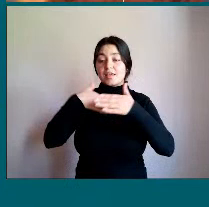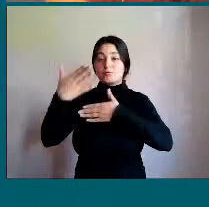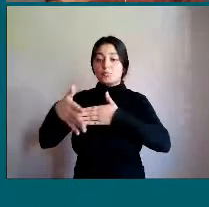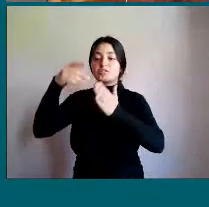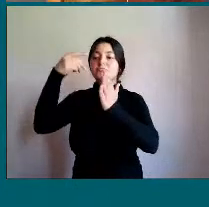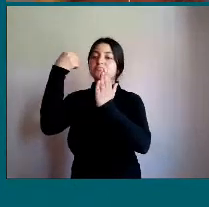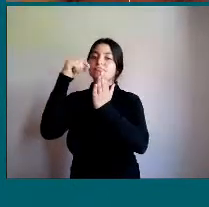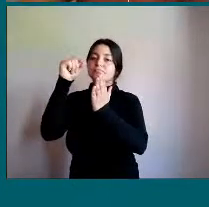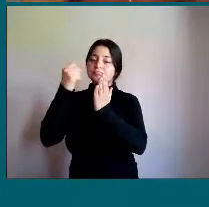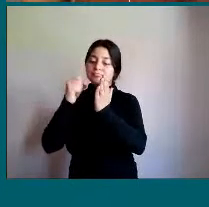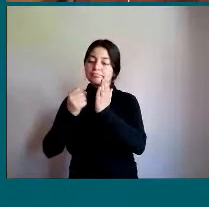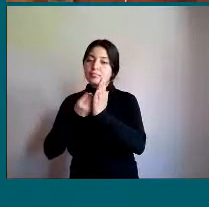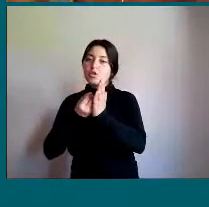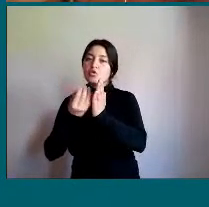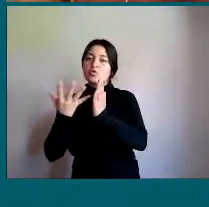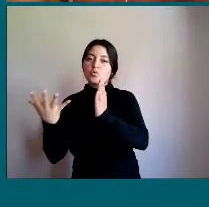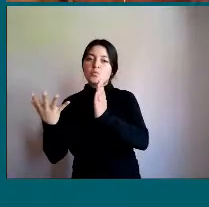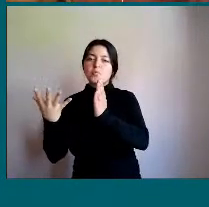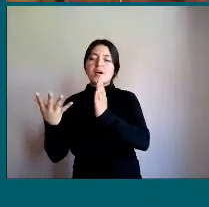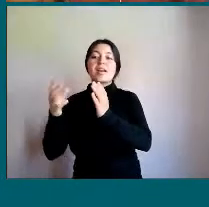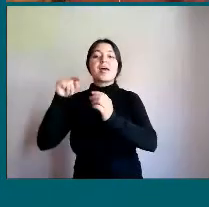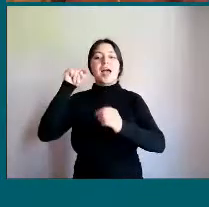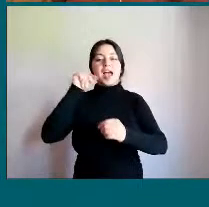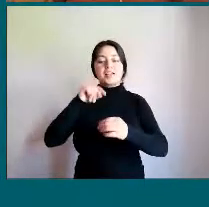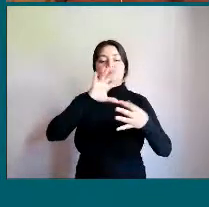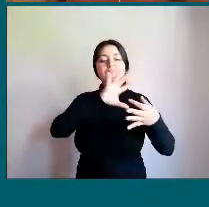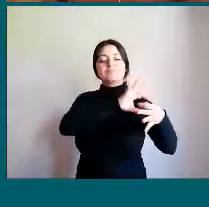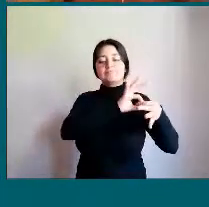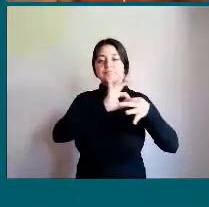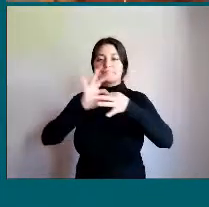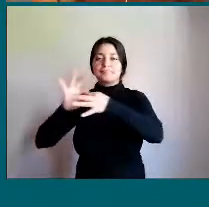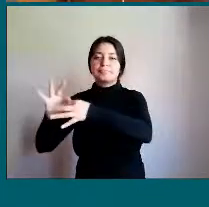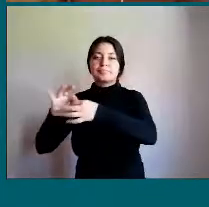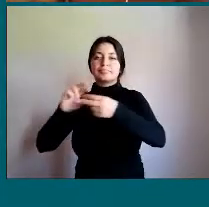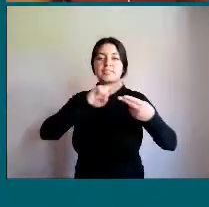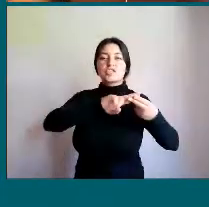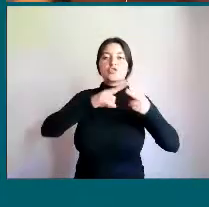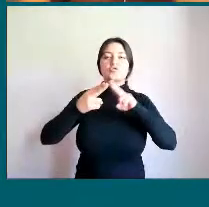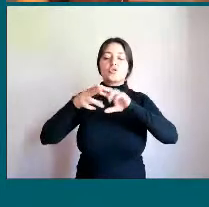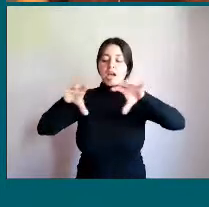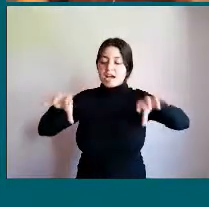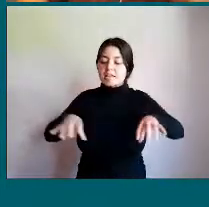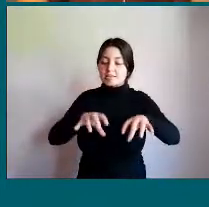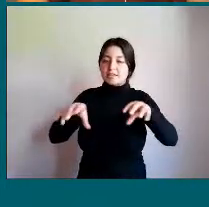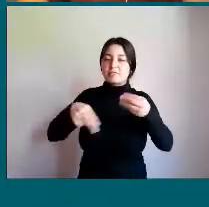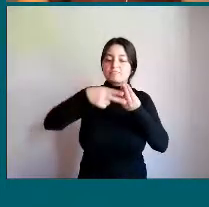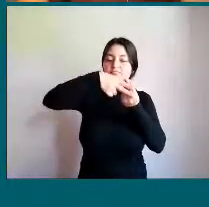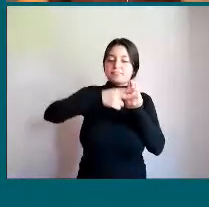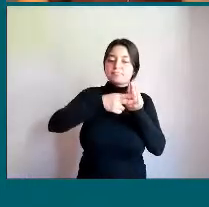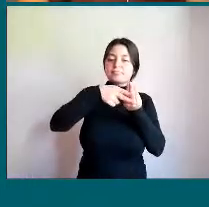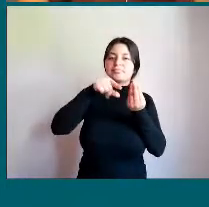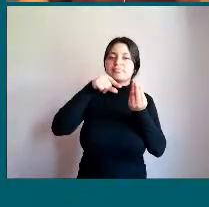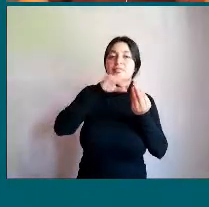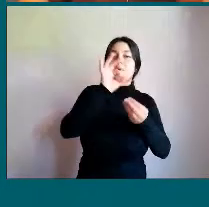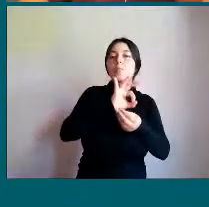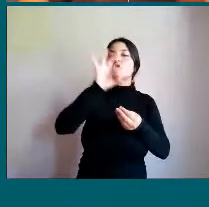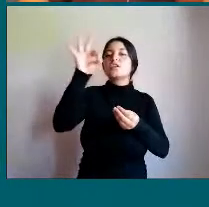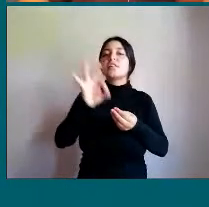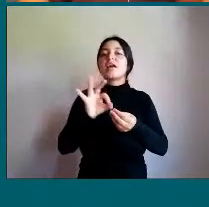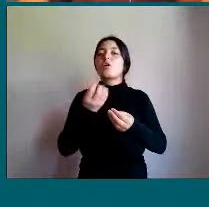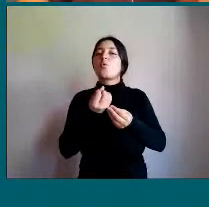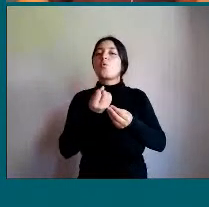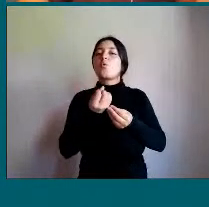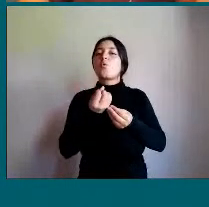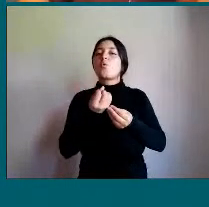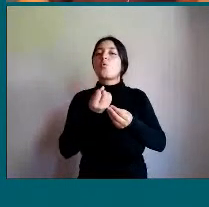sumando. A partir de ahí, asocio a estas actividades una herramienta y le doto de un porcentaje para poder evaluar. Así que podemos